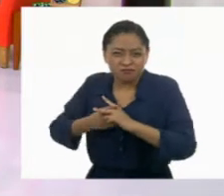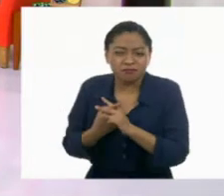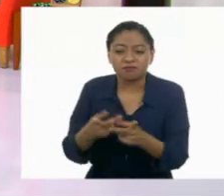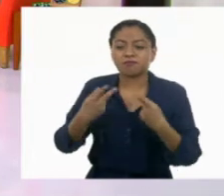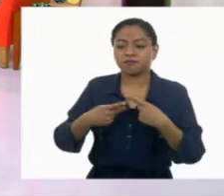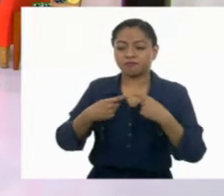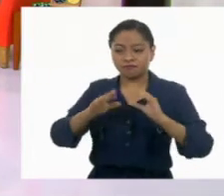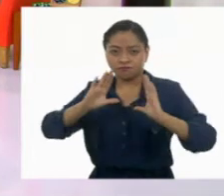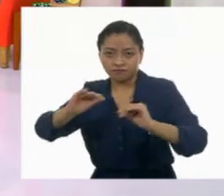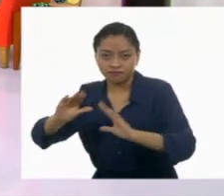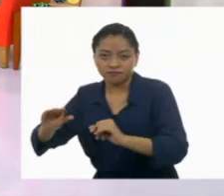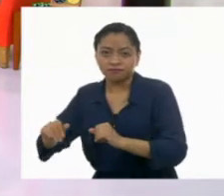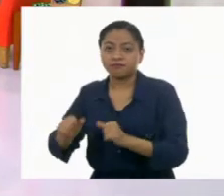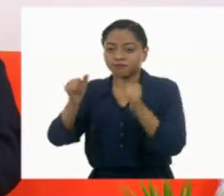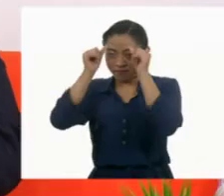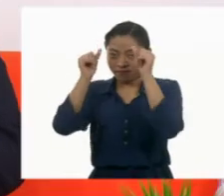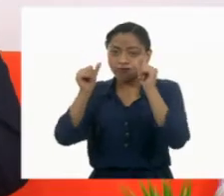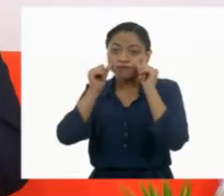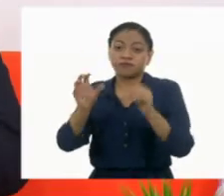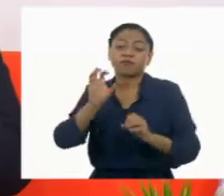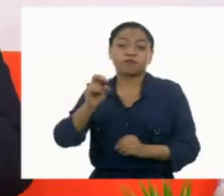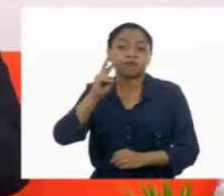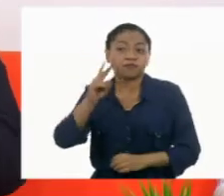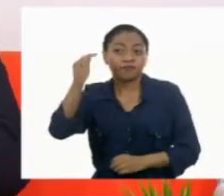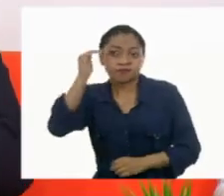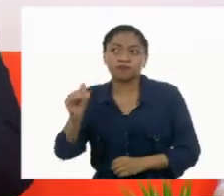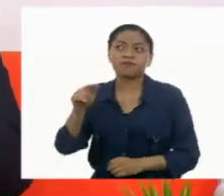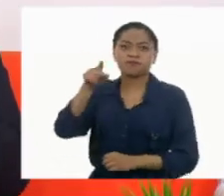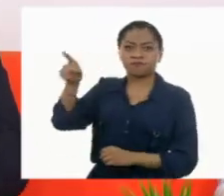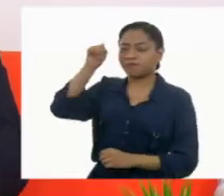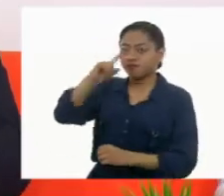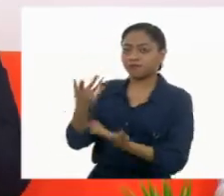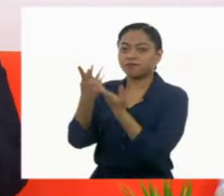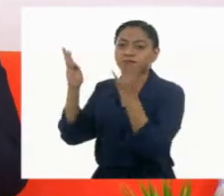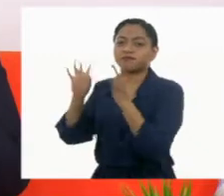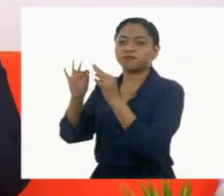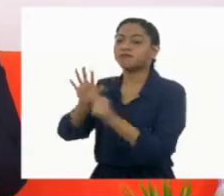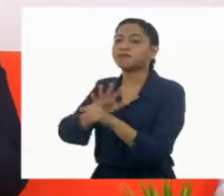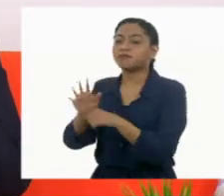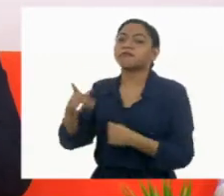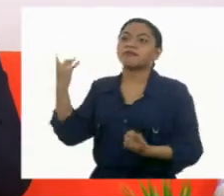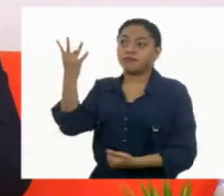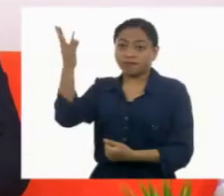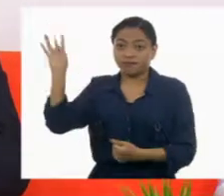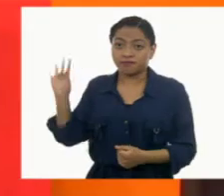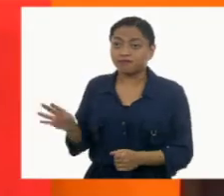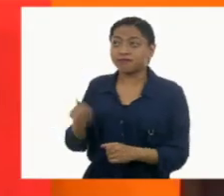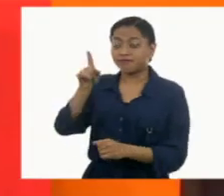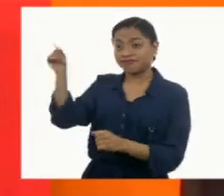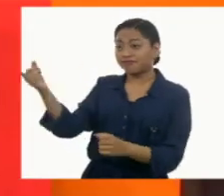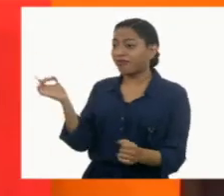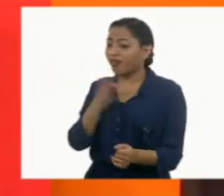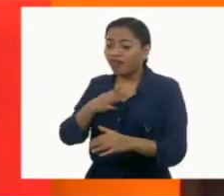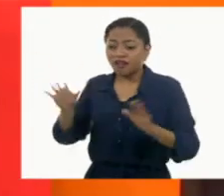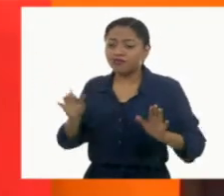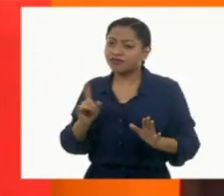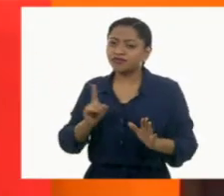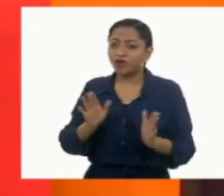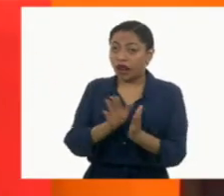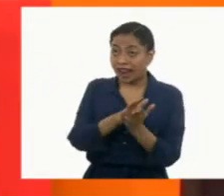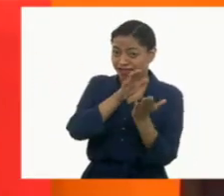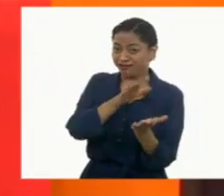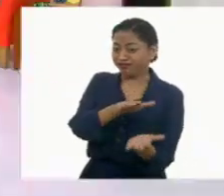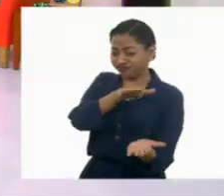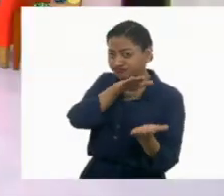discapacidad visual? Bueno, la primera recomendación es que no se espanten. Los libros braille son muy voluminosos, ocupan bastante